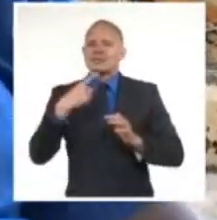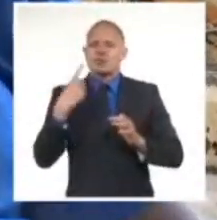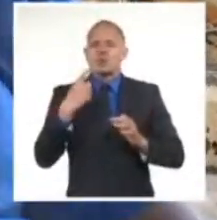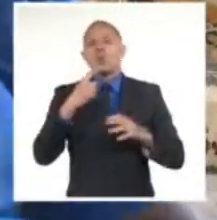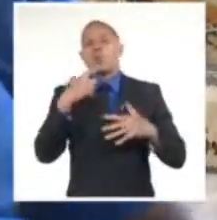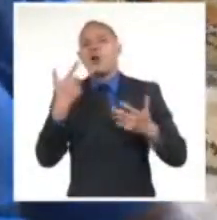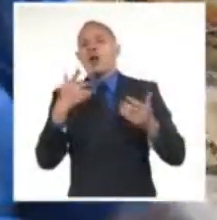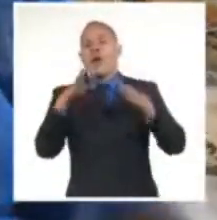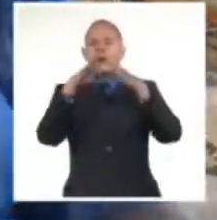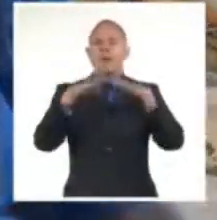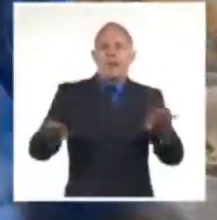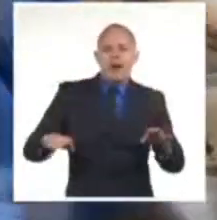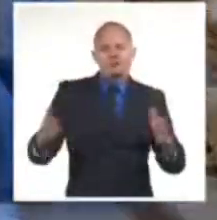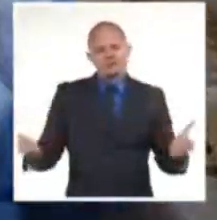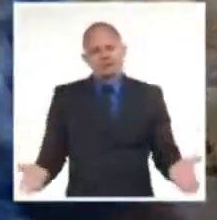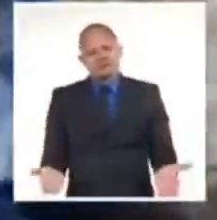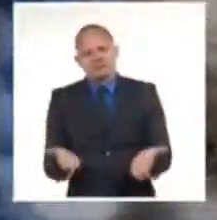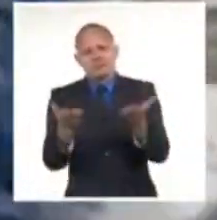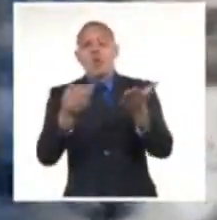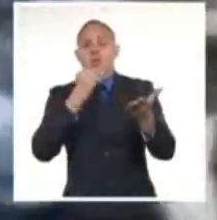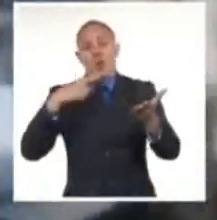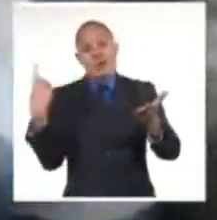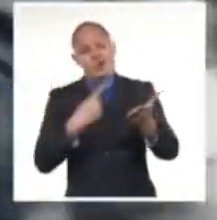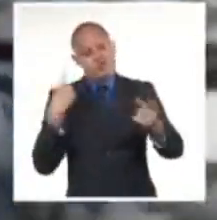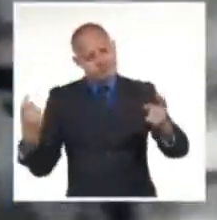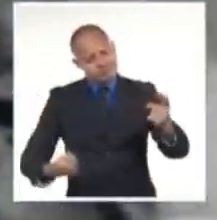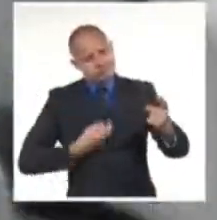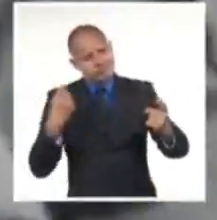y prosperidad.